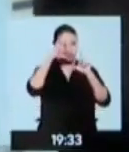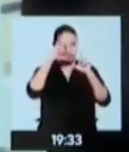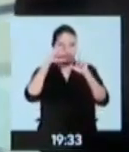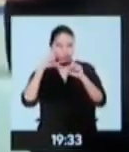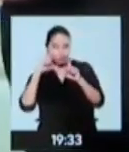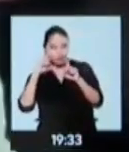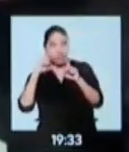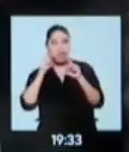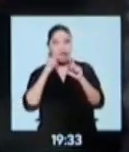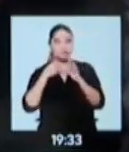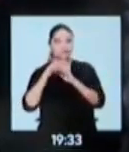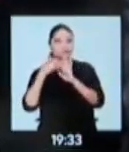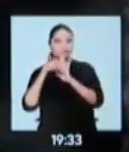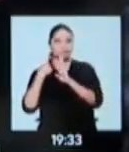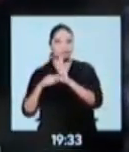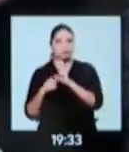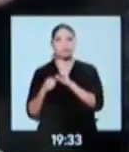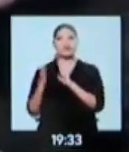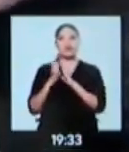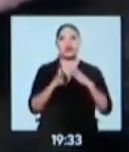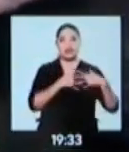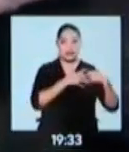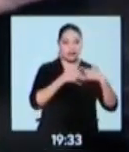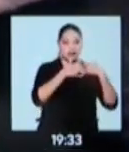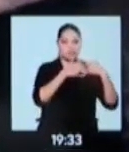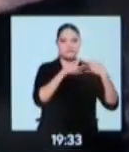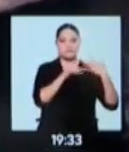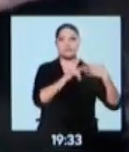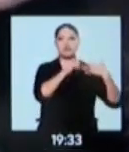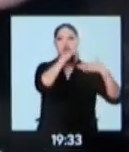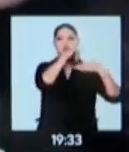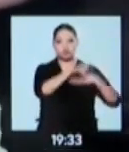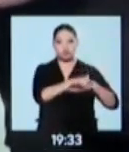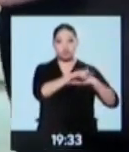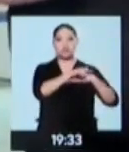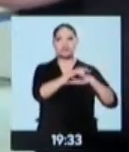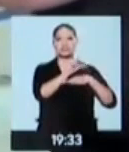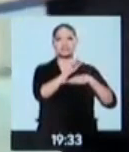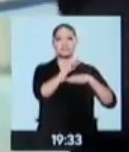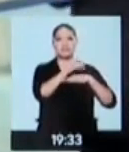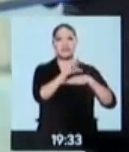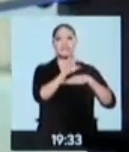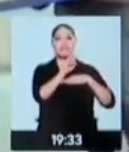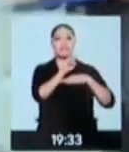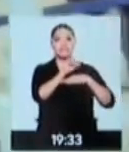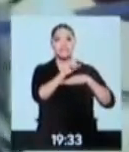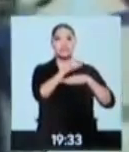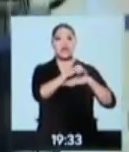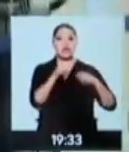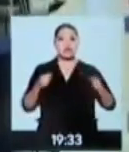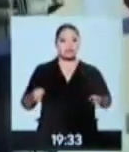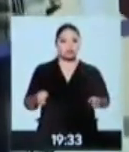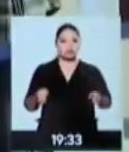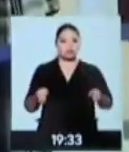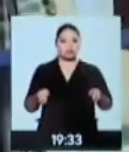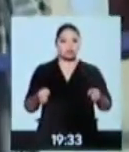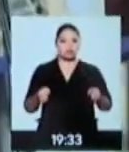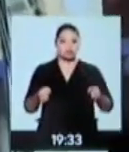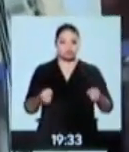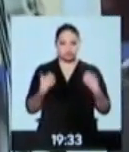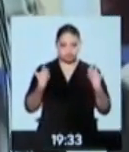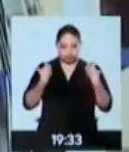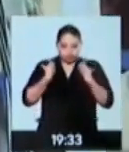otras personas trató de resguardar el dinero para que este no sea descubierto, y viene del tema de la hipoteca, el tema de la oficina,